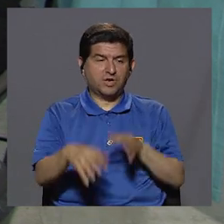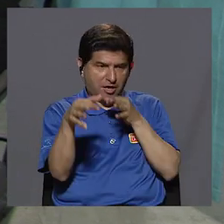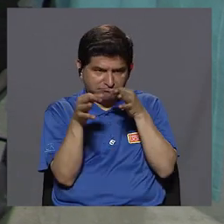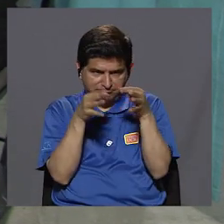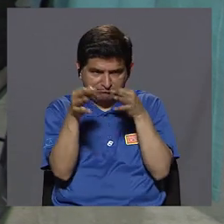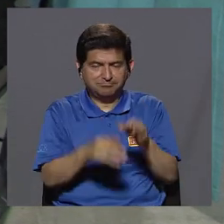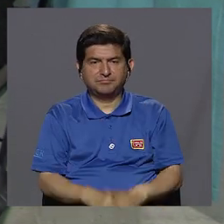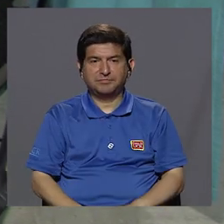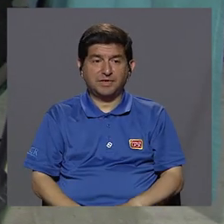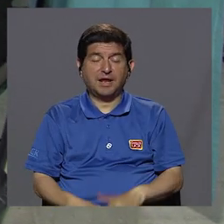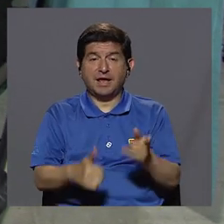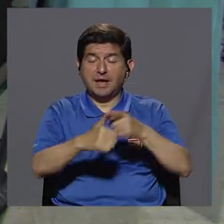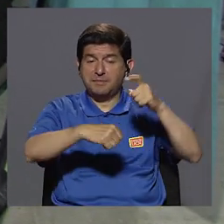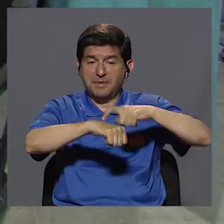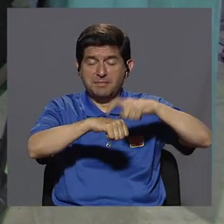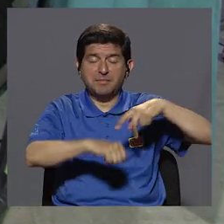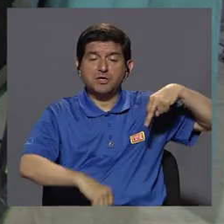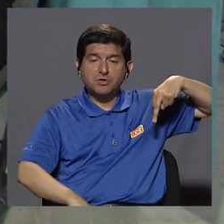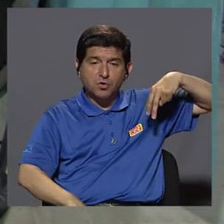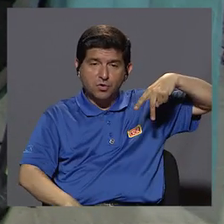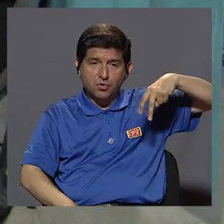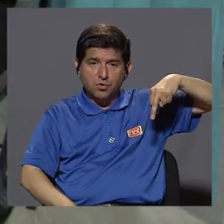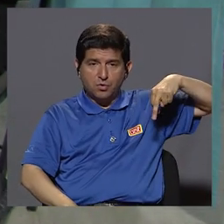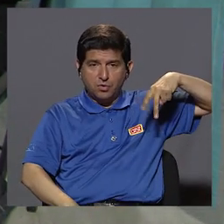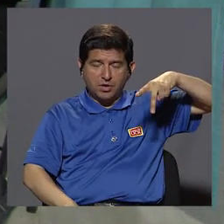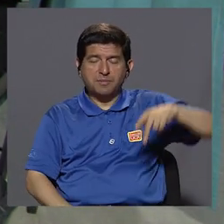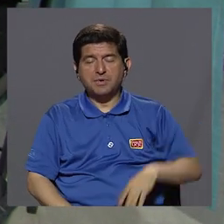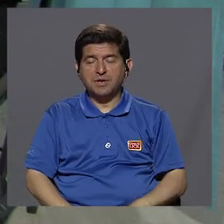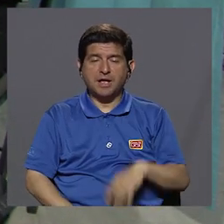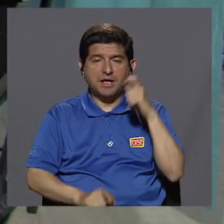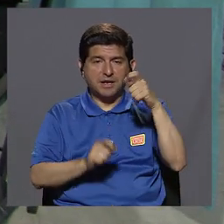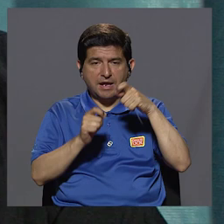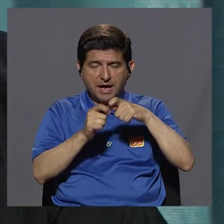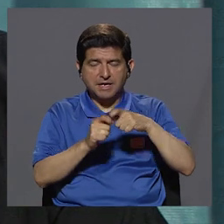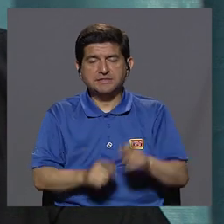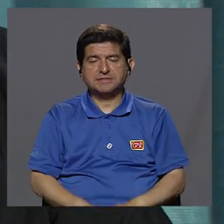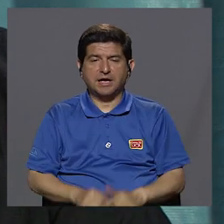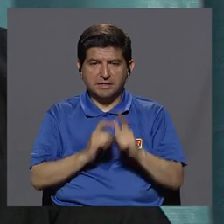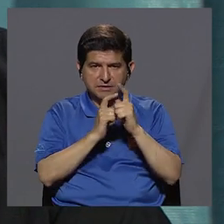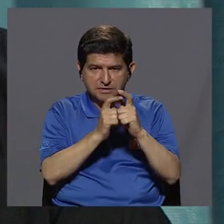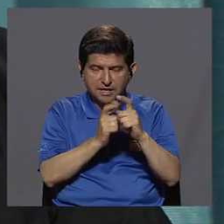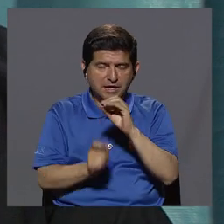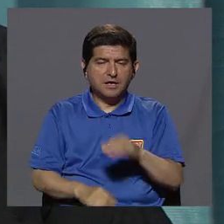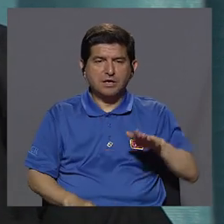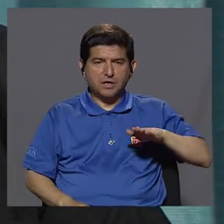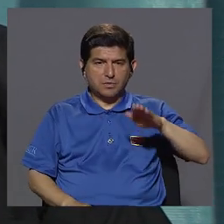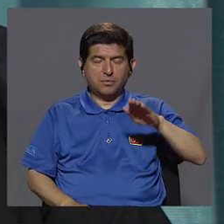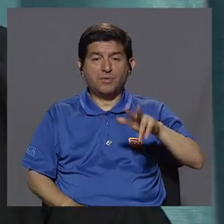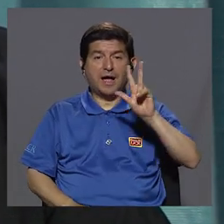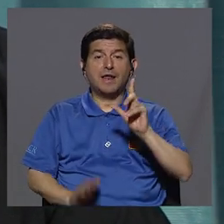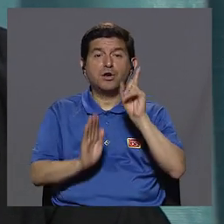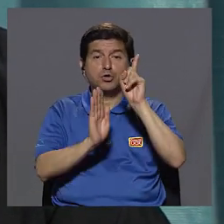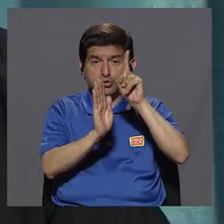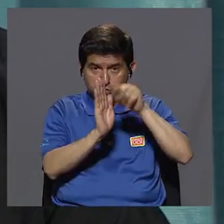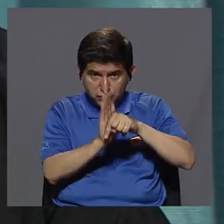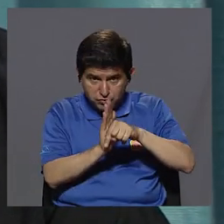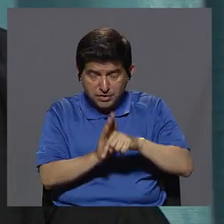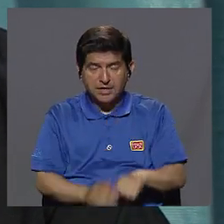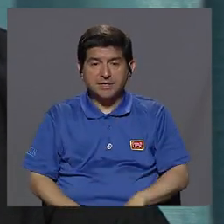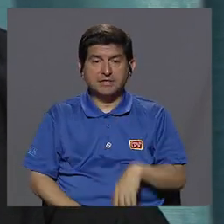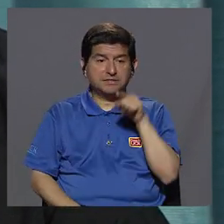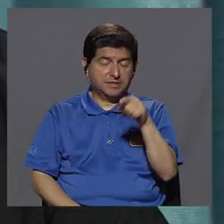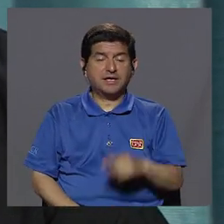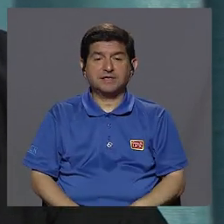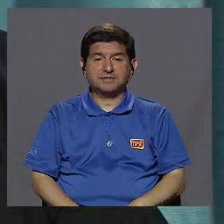explica que lo que va a hacer al principio es caminar a cierta velocidad a cierta inclinación que cada tres minutos el